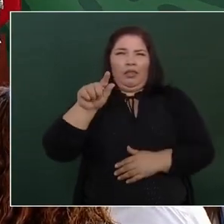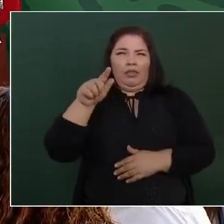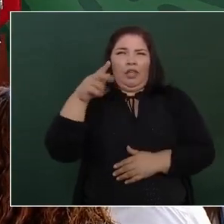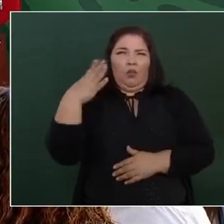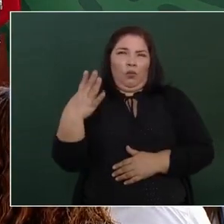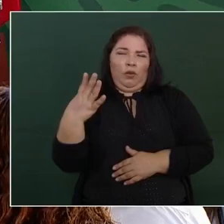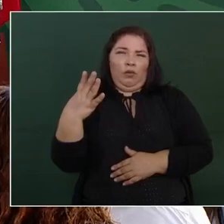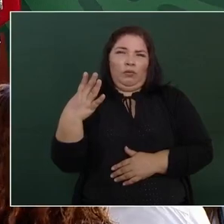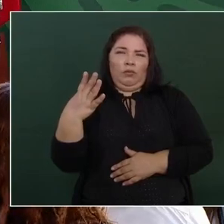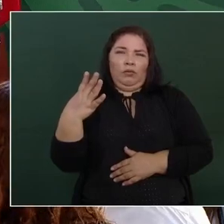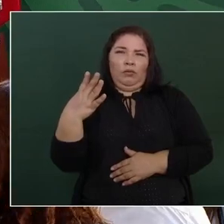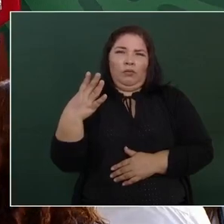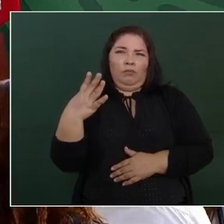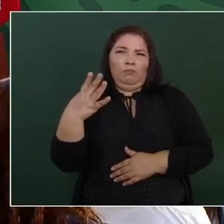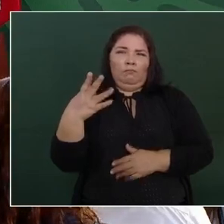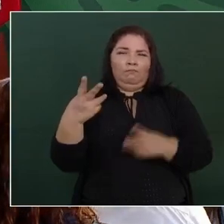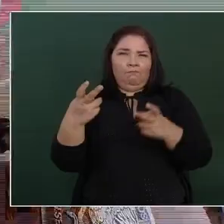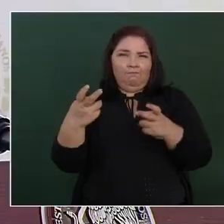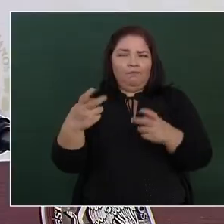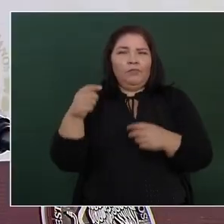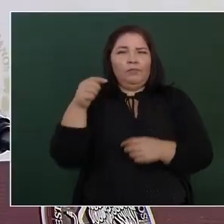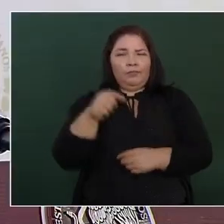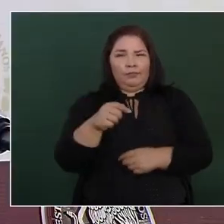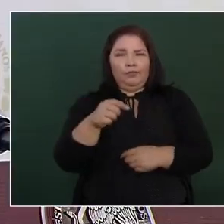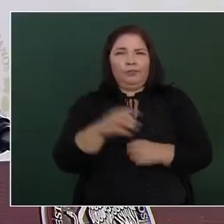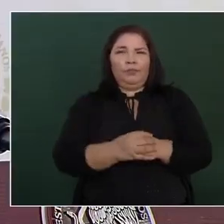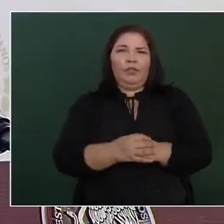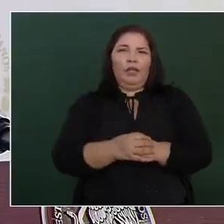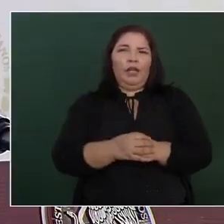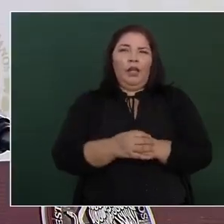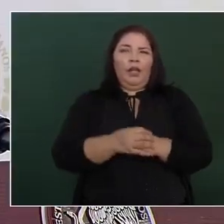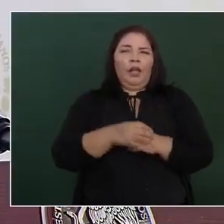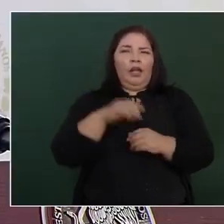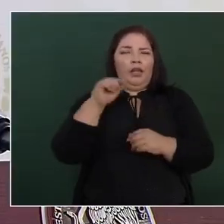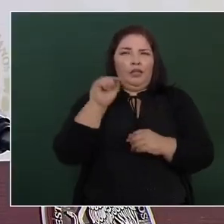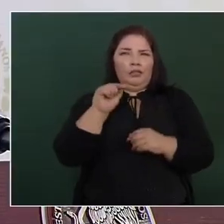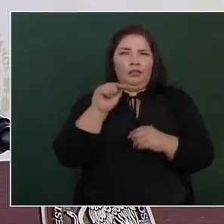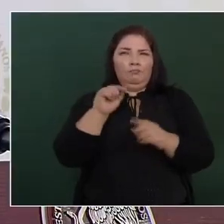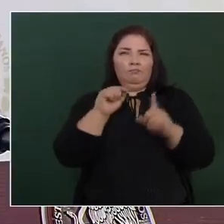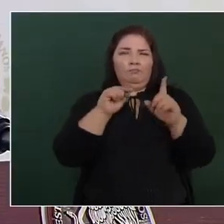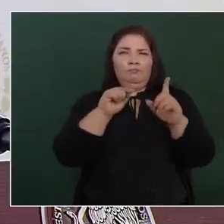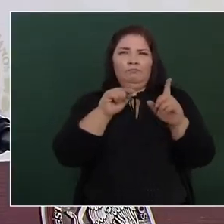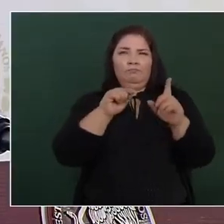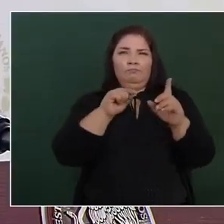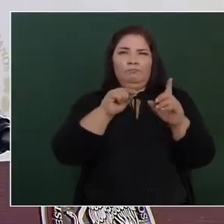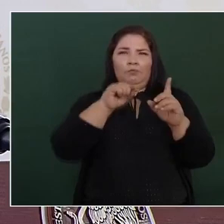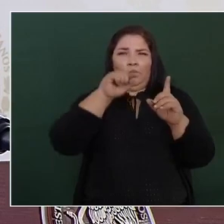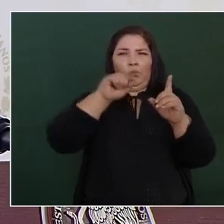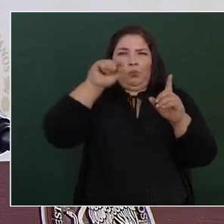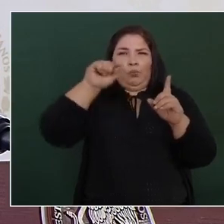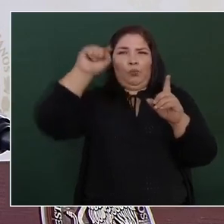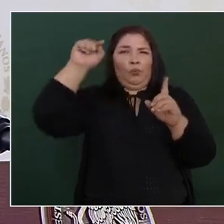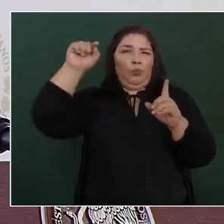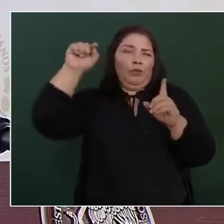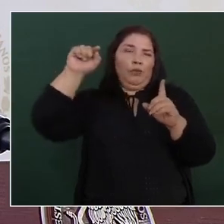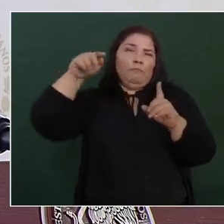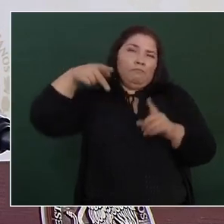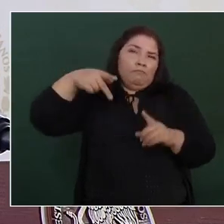delitos de esta naturaleza. La tendencia se ubica hacia la alza, pero